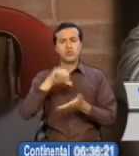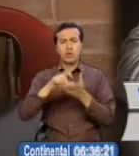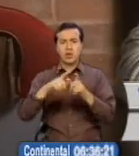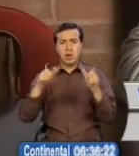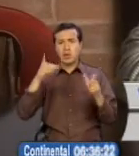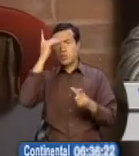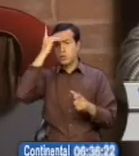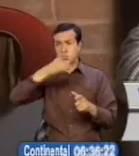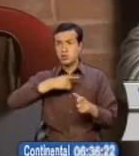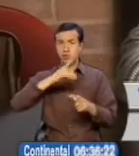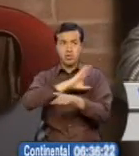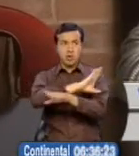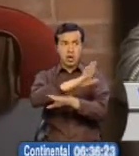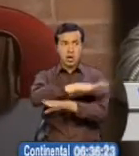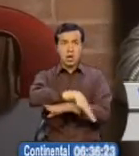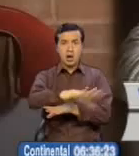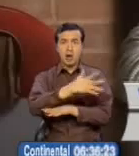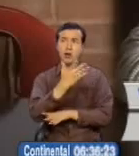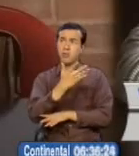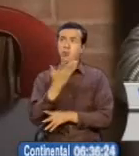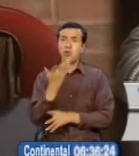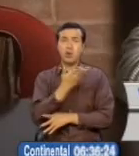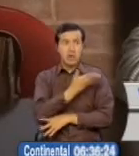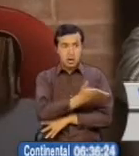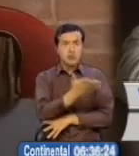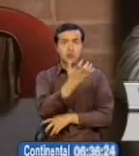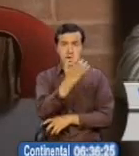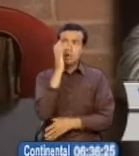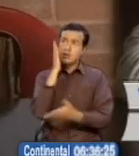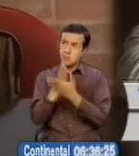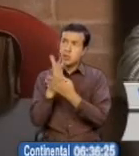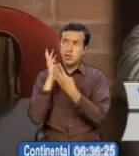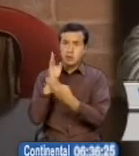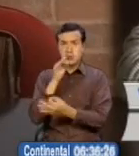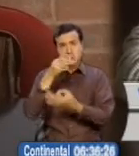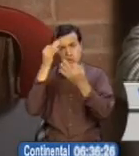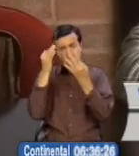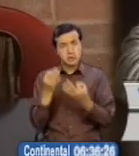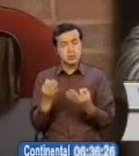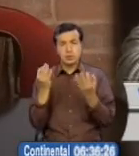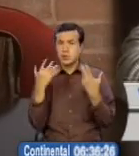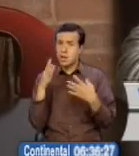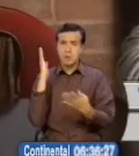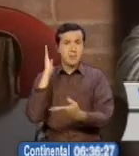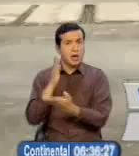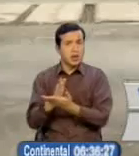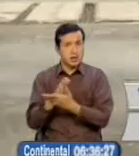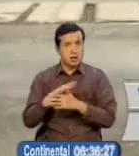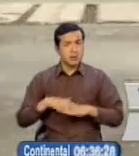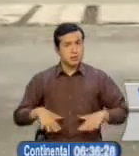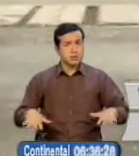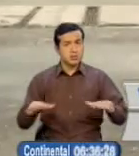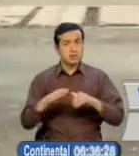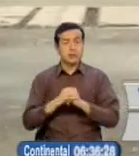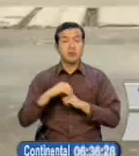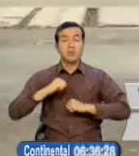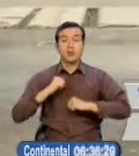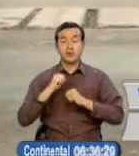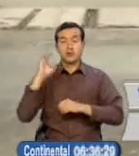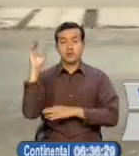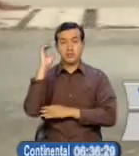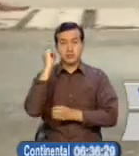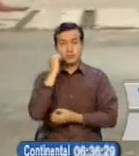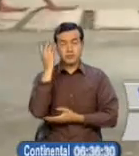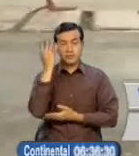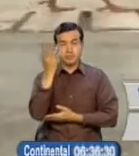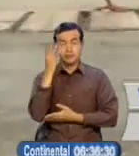que realmente han sufrido estas consecuencias y si quieren esa transformación y si quieren que no haya más violencia sobre sus territorios. En Bogotá, Colombia, con imágenes